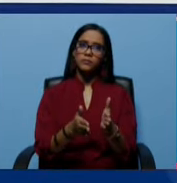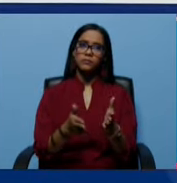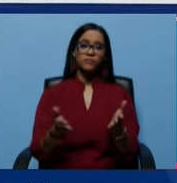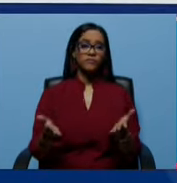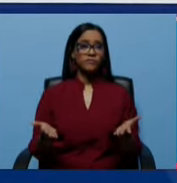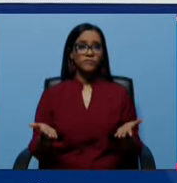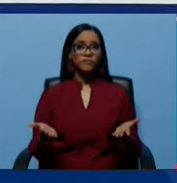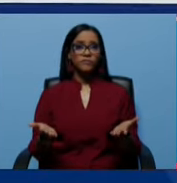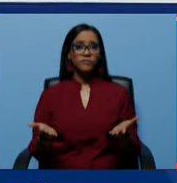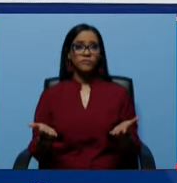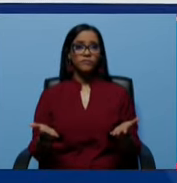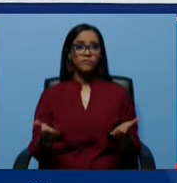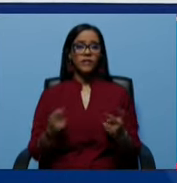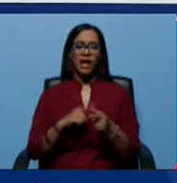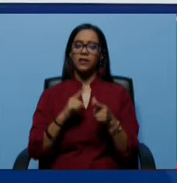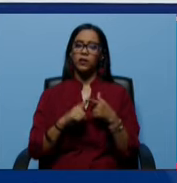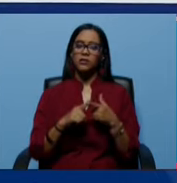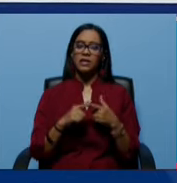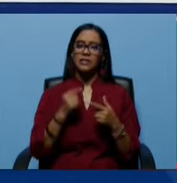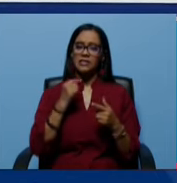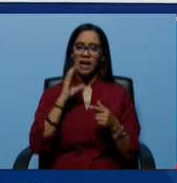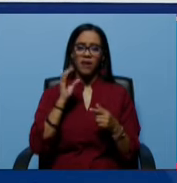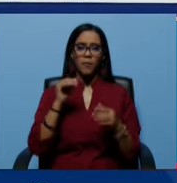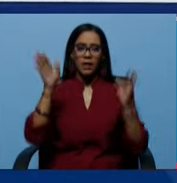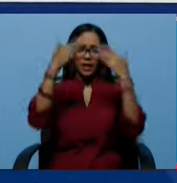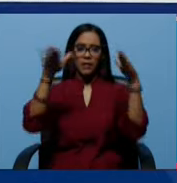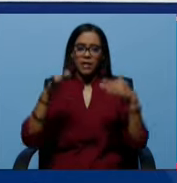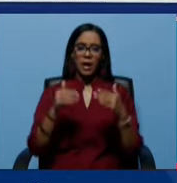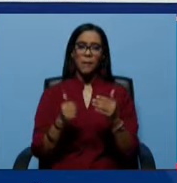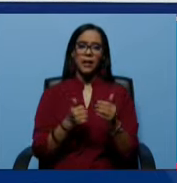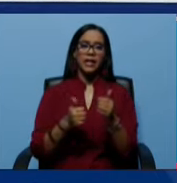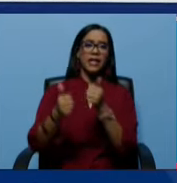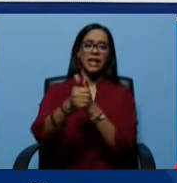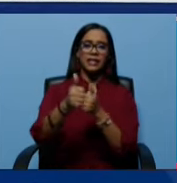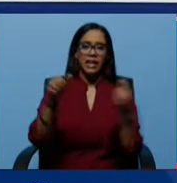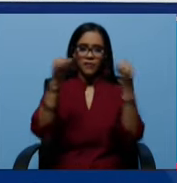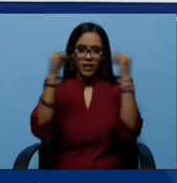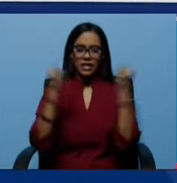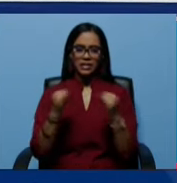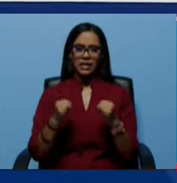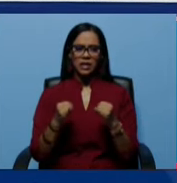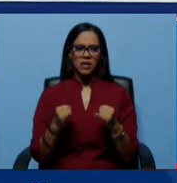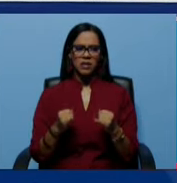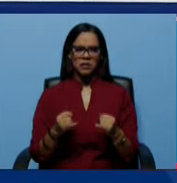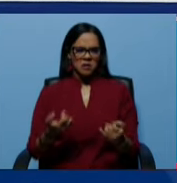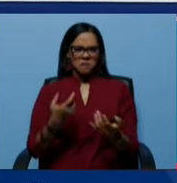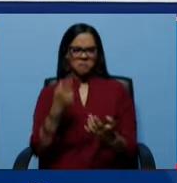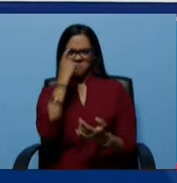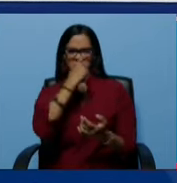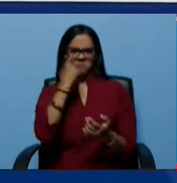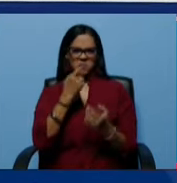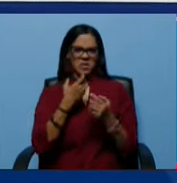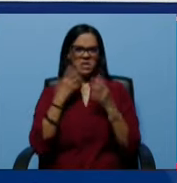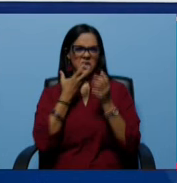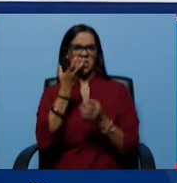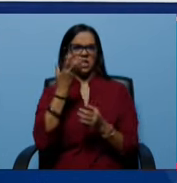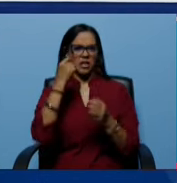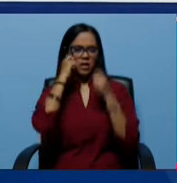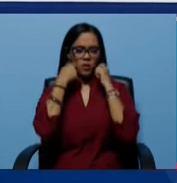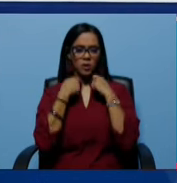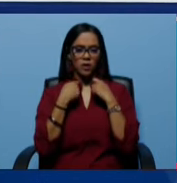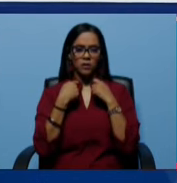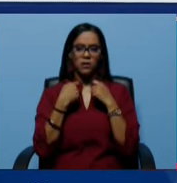Entonces, si decretamos la Navidad para adelantar la felicidad, brincan y gritan y lloran. Si